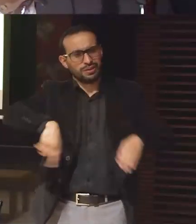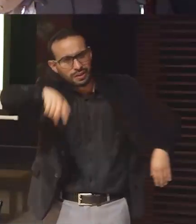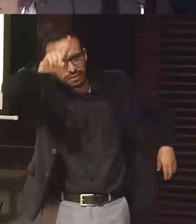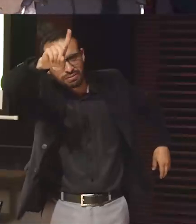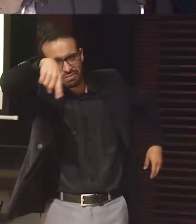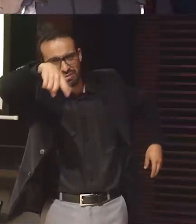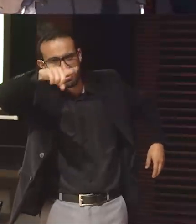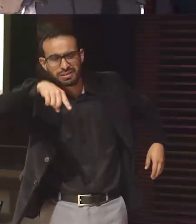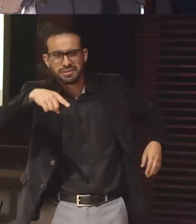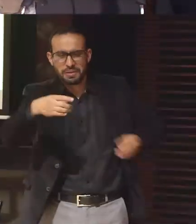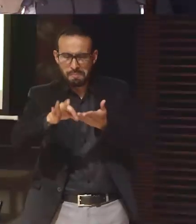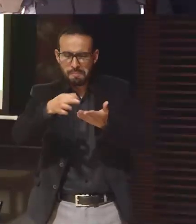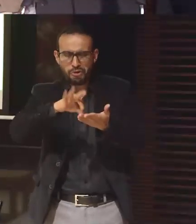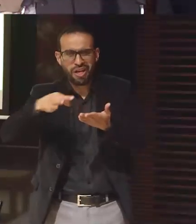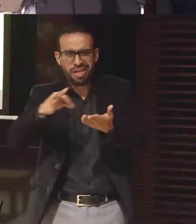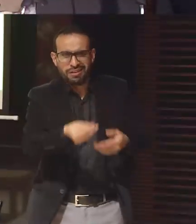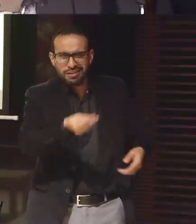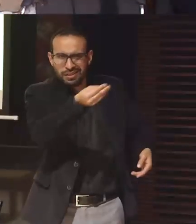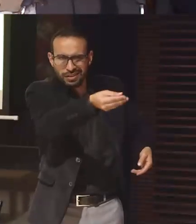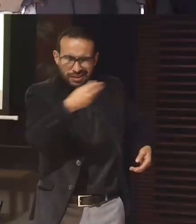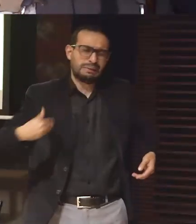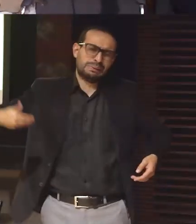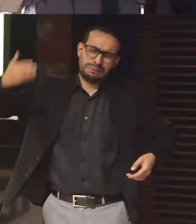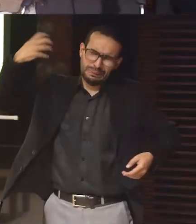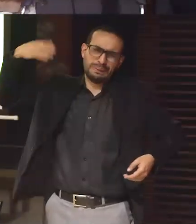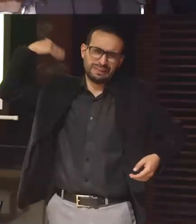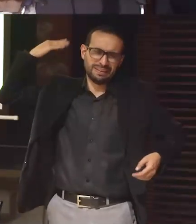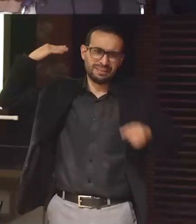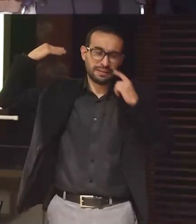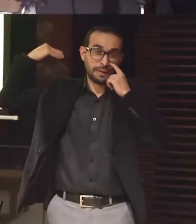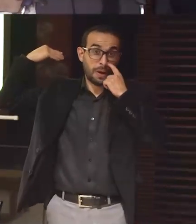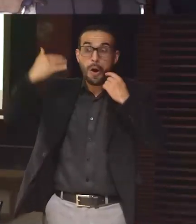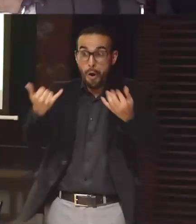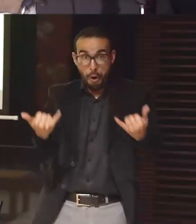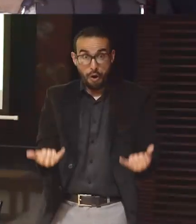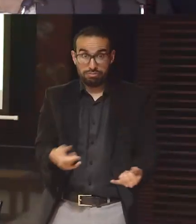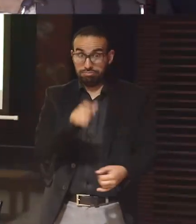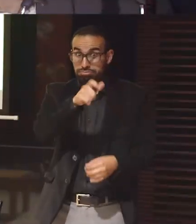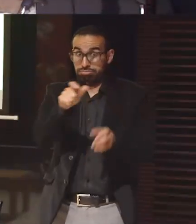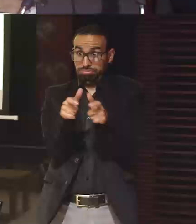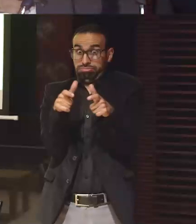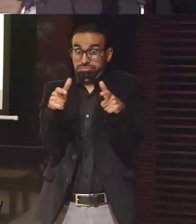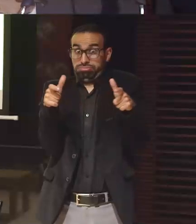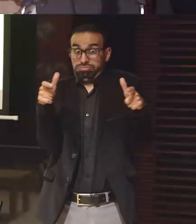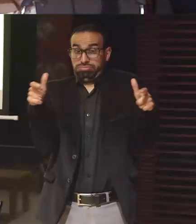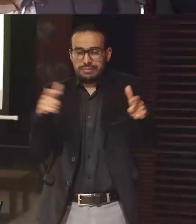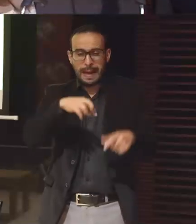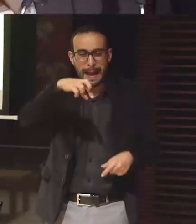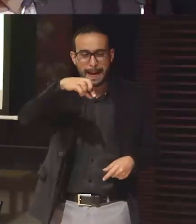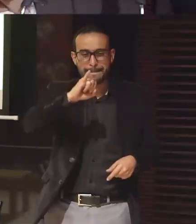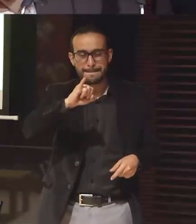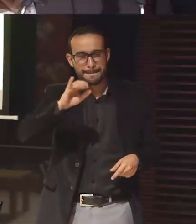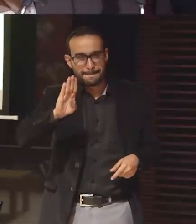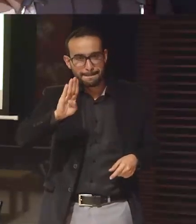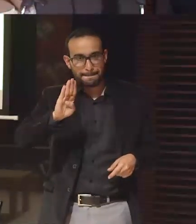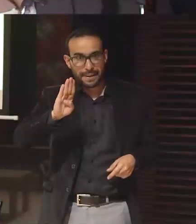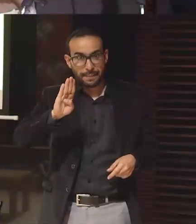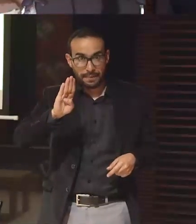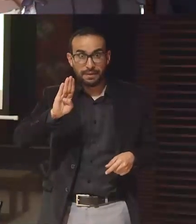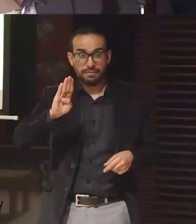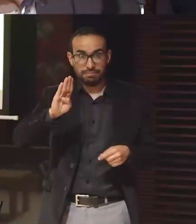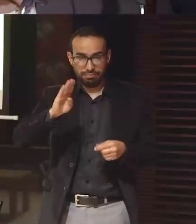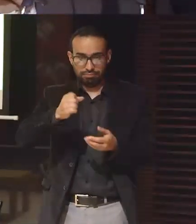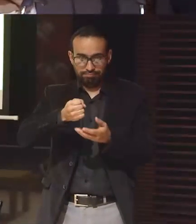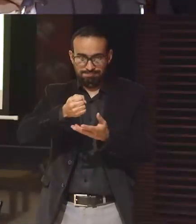mano, pagaba con monedas, etc. Hoy en día, con ese incremento de población y con ese incremento de PIB que normalmente genera más viajes, porque cuando la gente